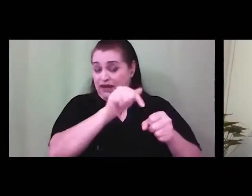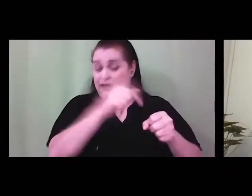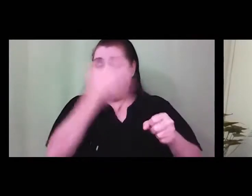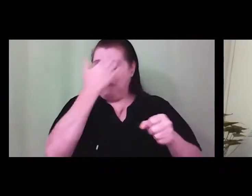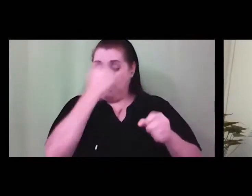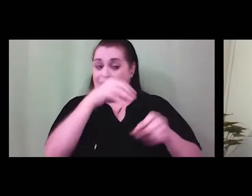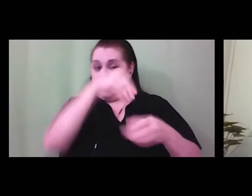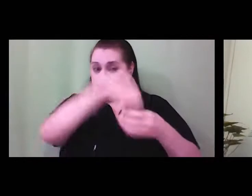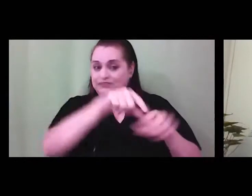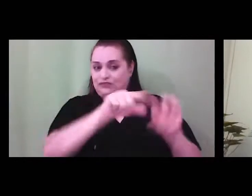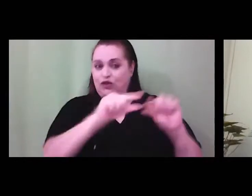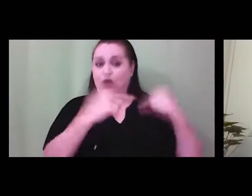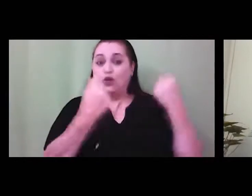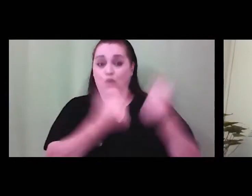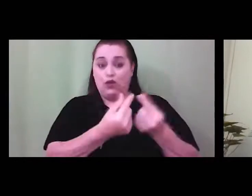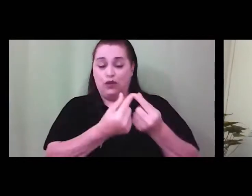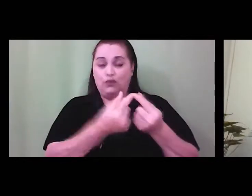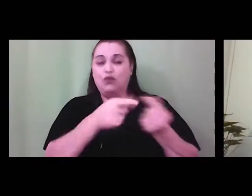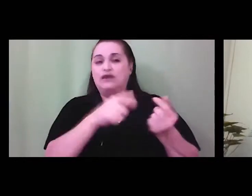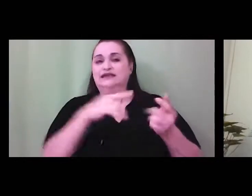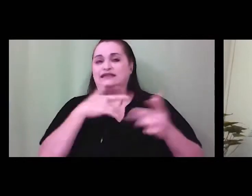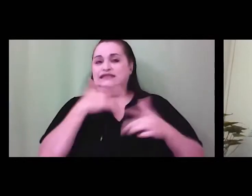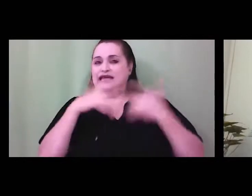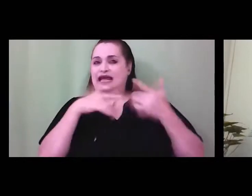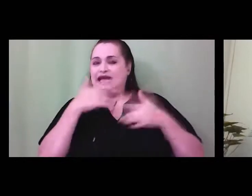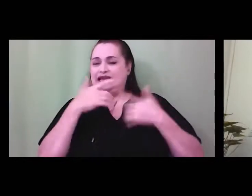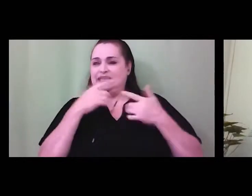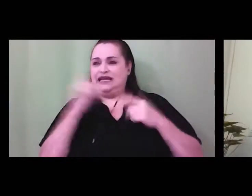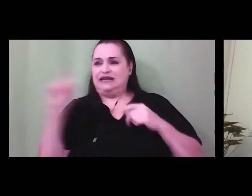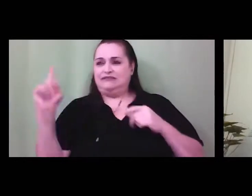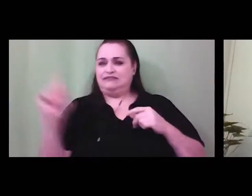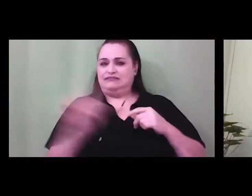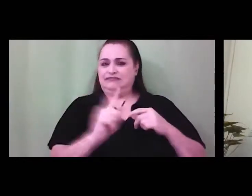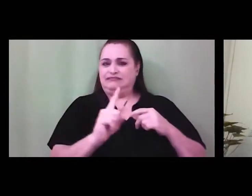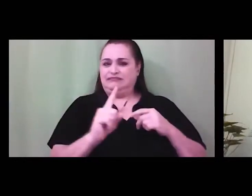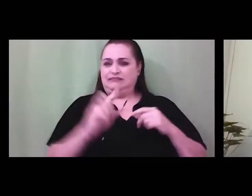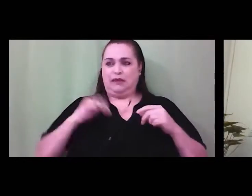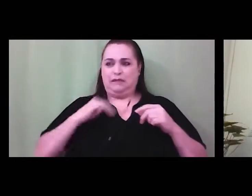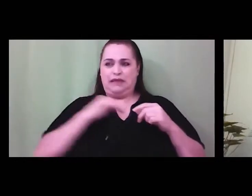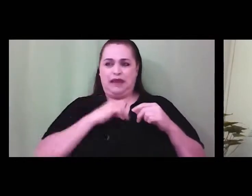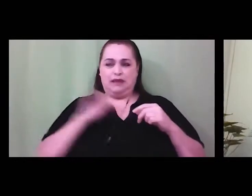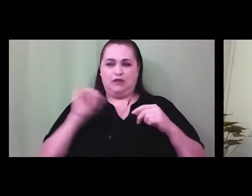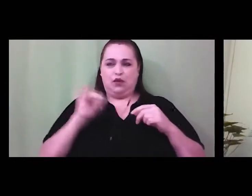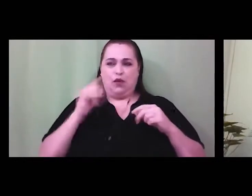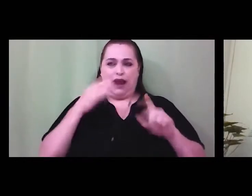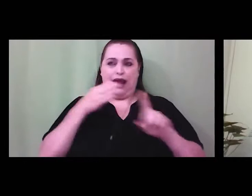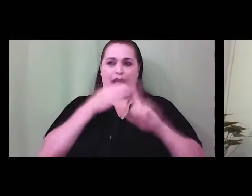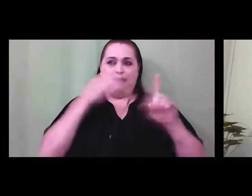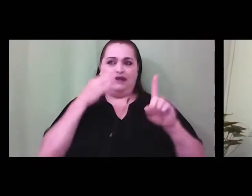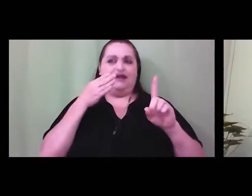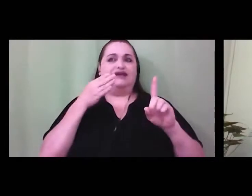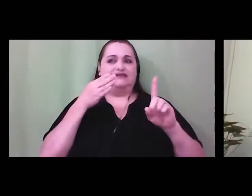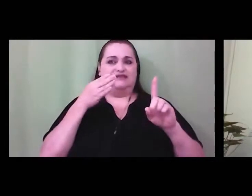ese grupo, sienten a ese nuevo miembro como una amenaza.